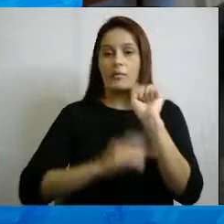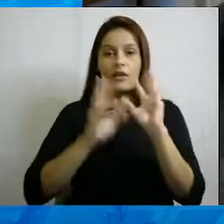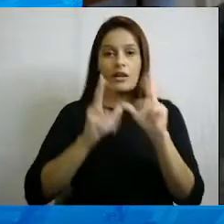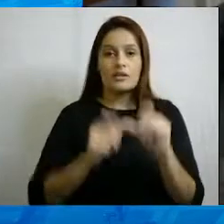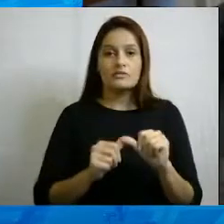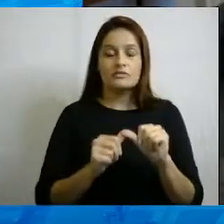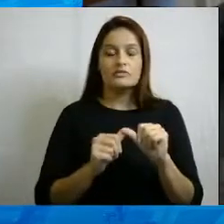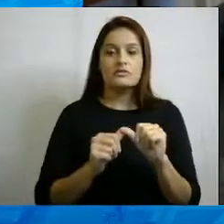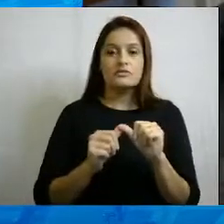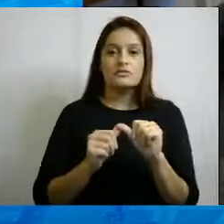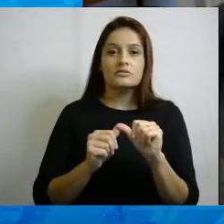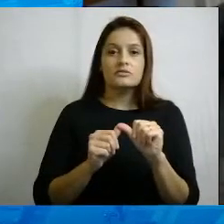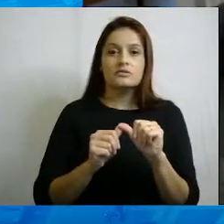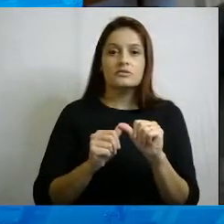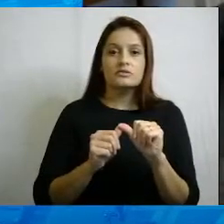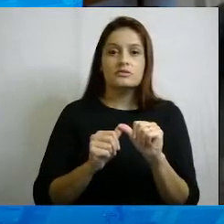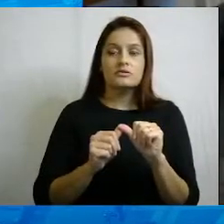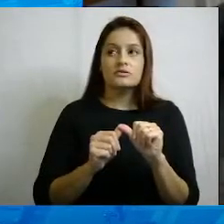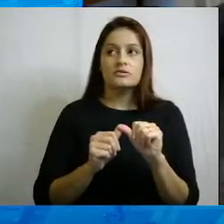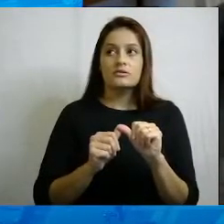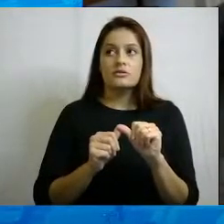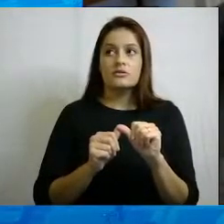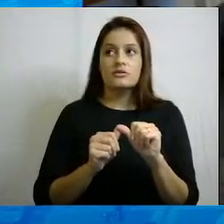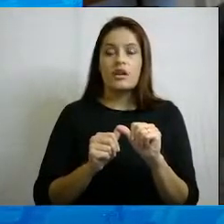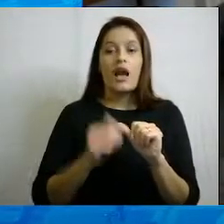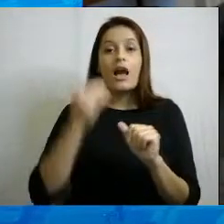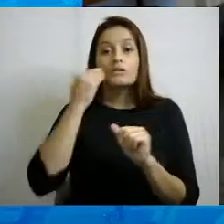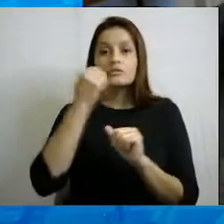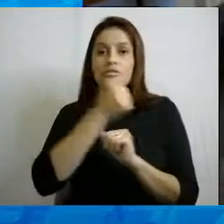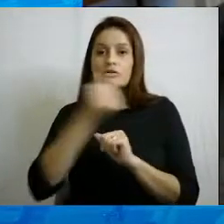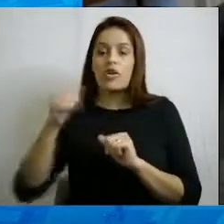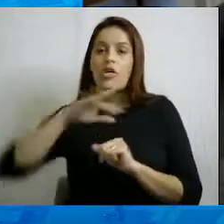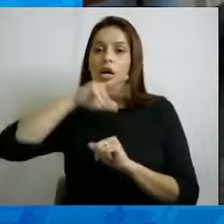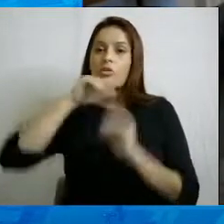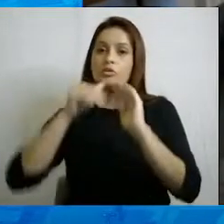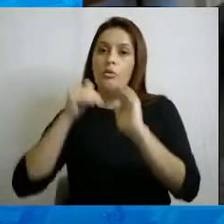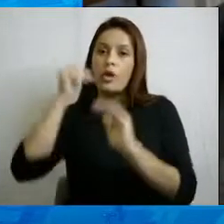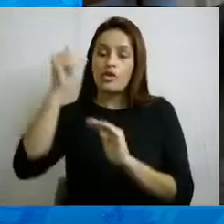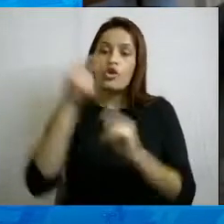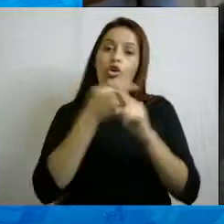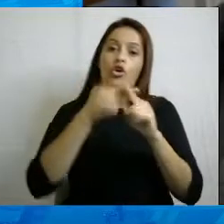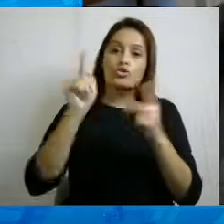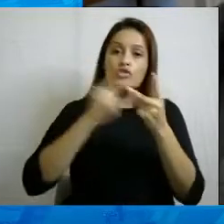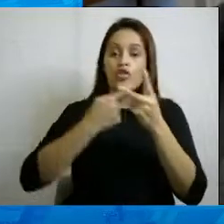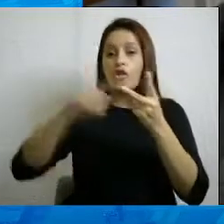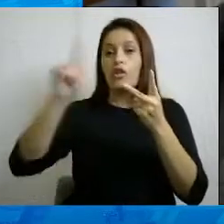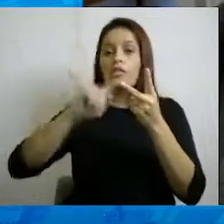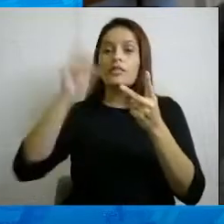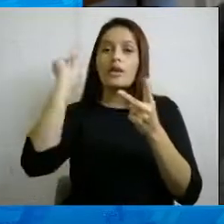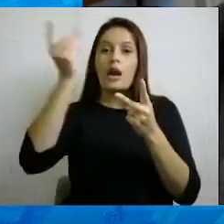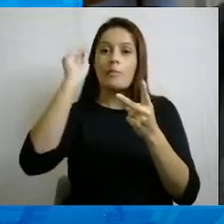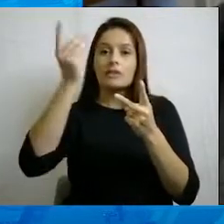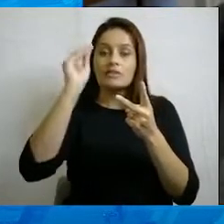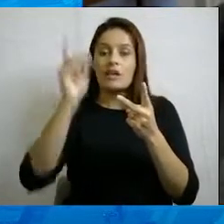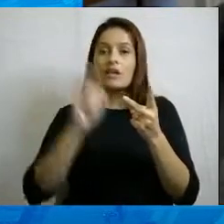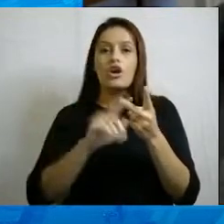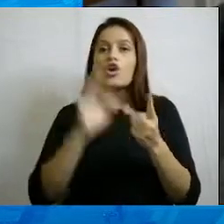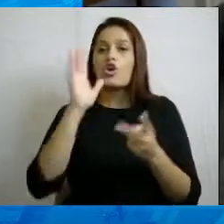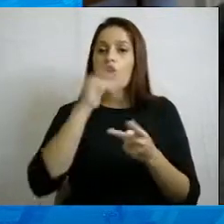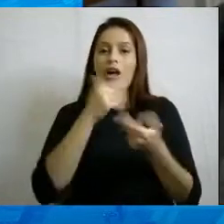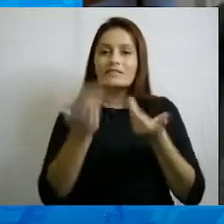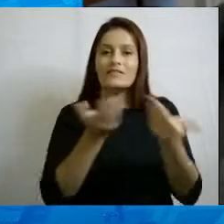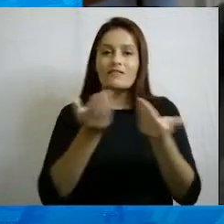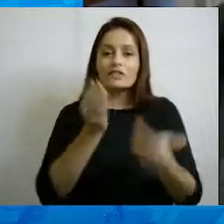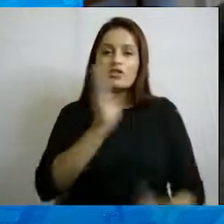ellas hay niños, adultos mayores, personas con discapacidades, y no tenemos los servicios básicos